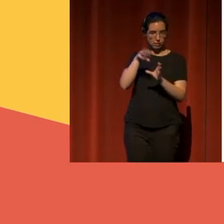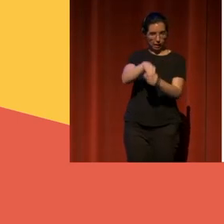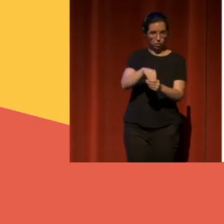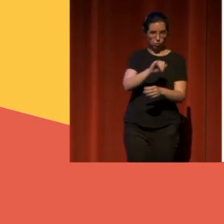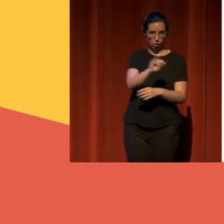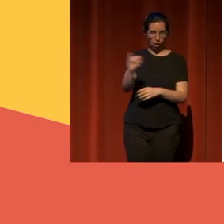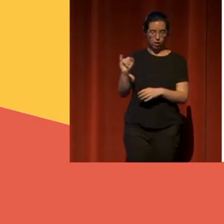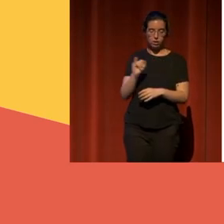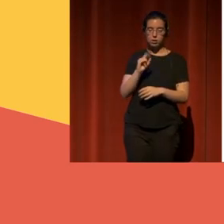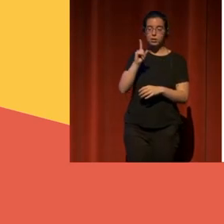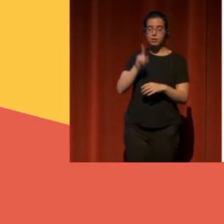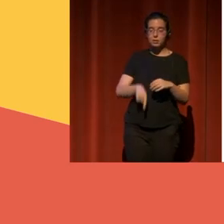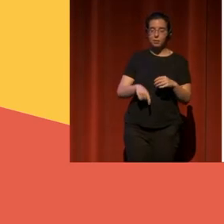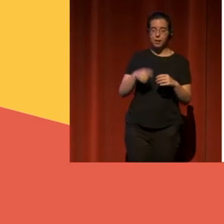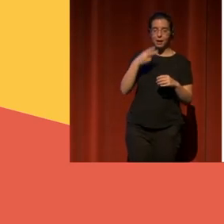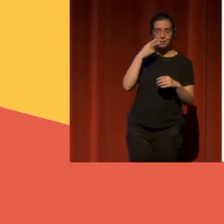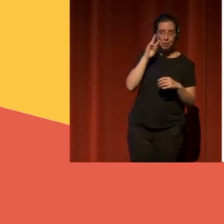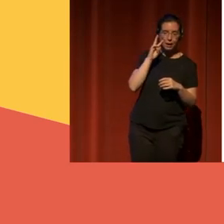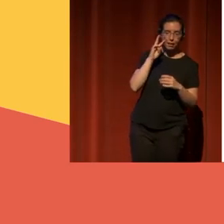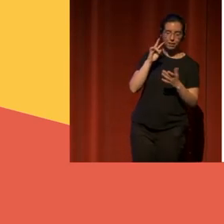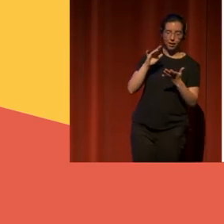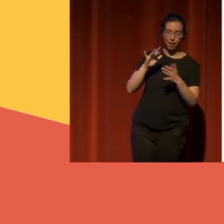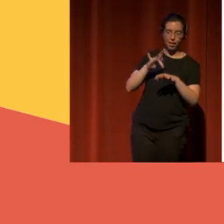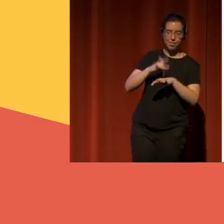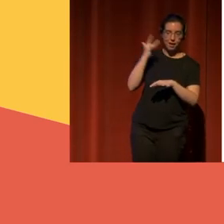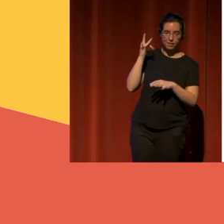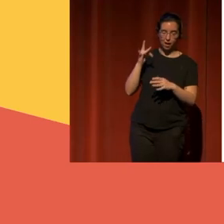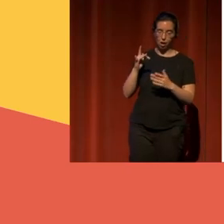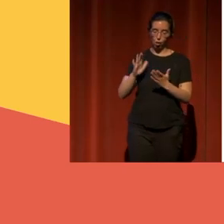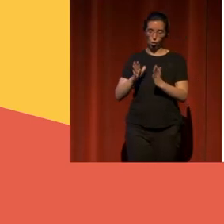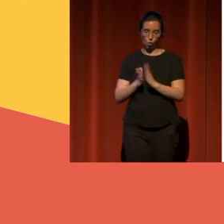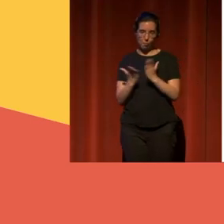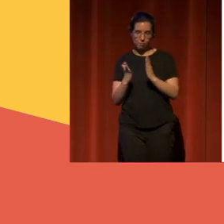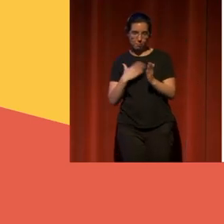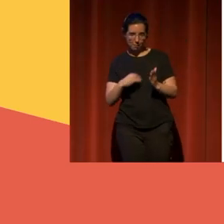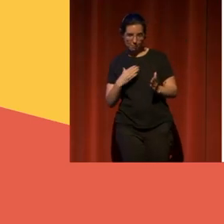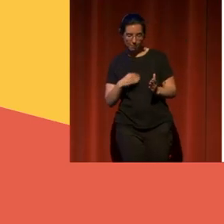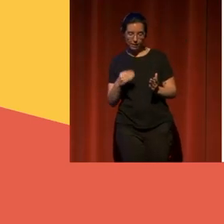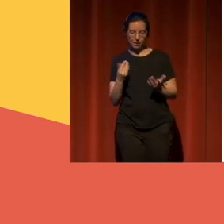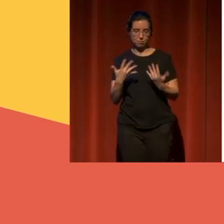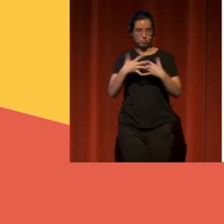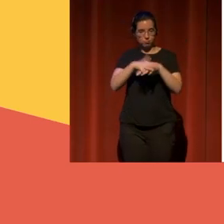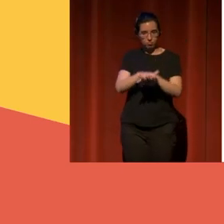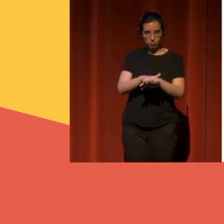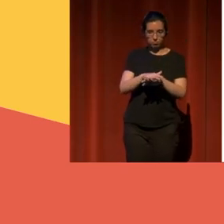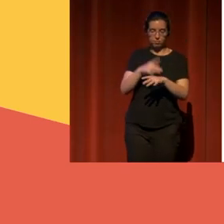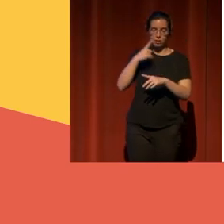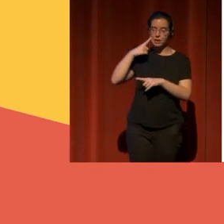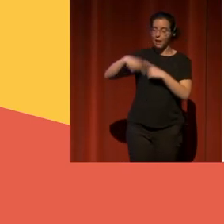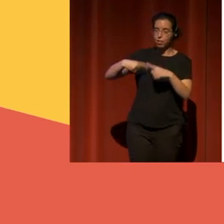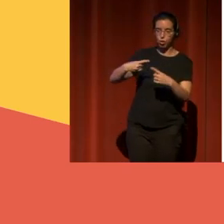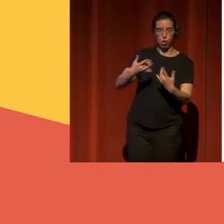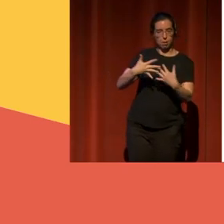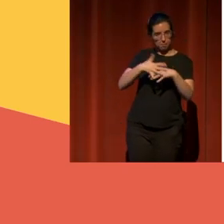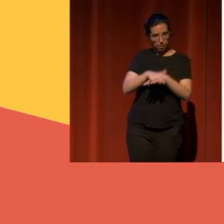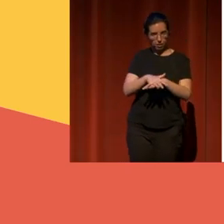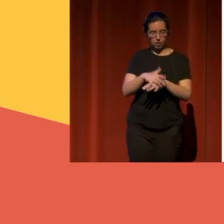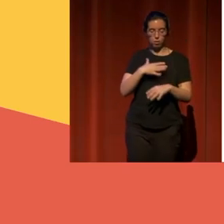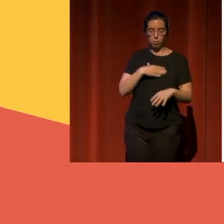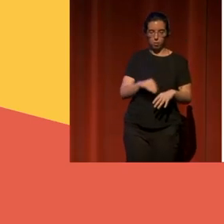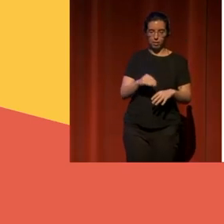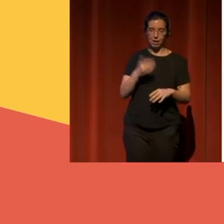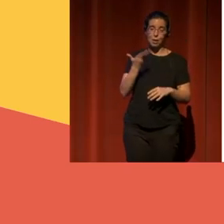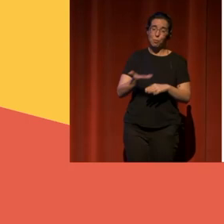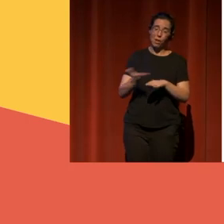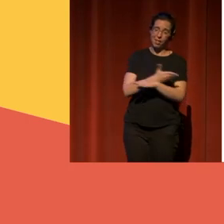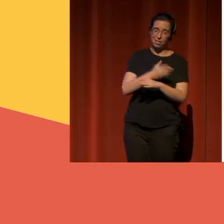la combinación de experiencias digitales y analógicas en itinerarios de lectura mixtos, junto a obras en formato tradicional. Muy importante la formación,